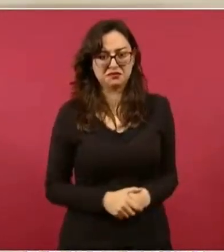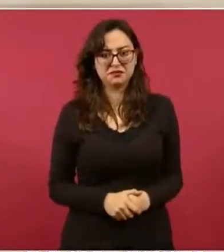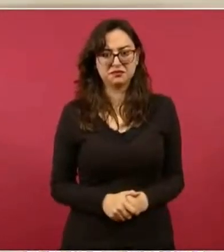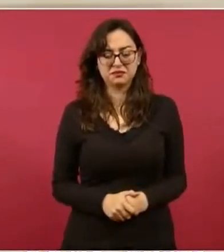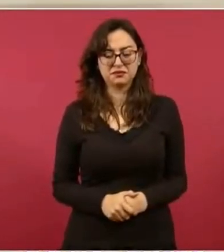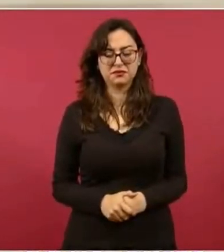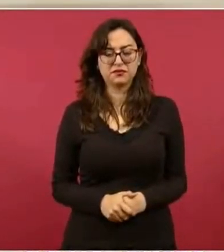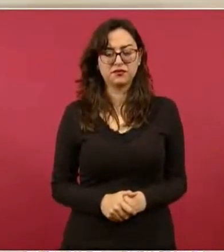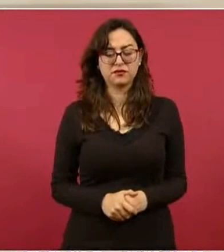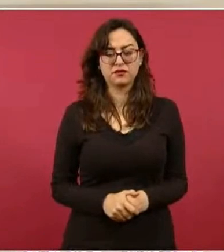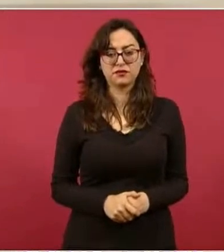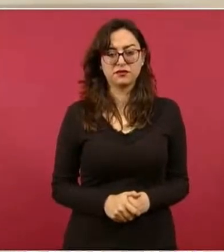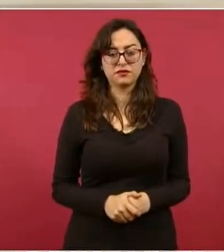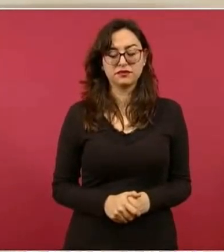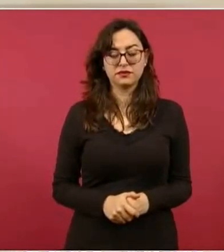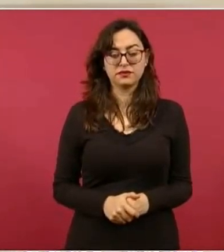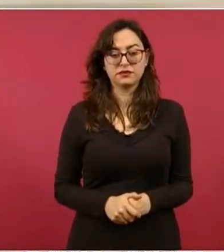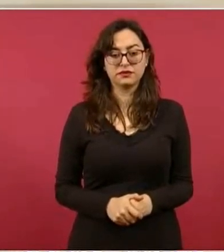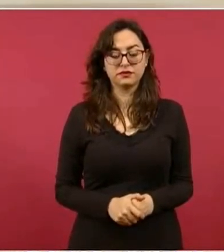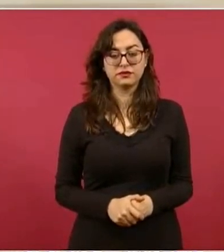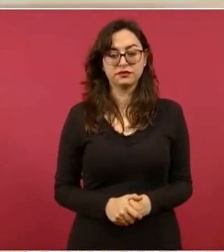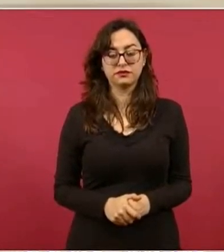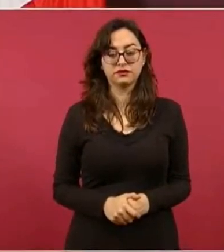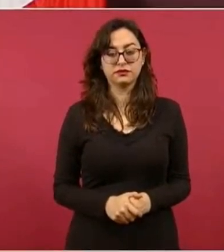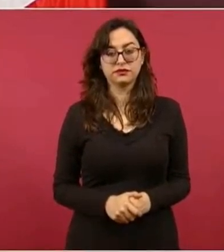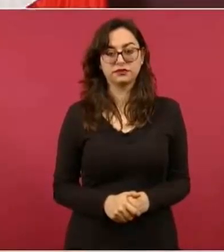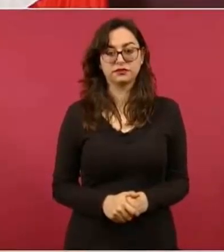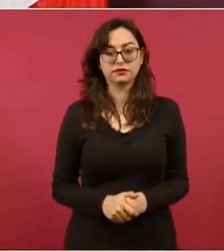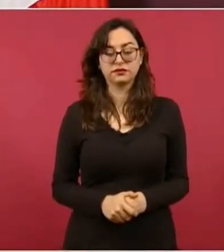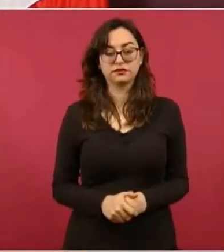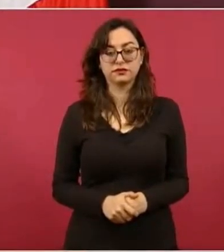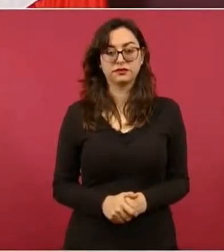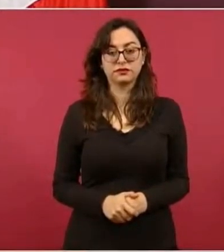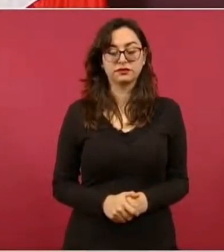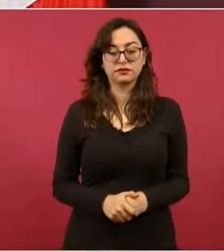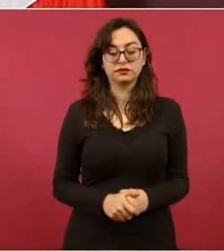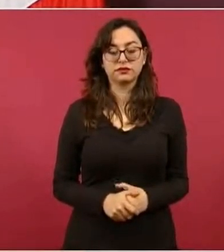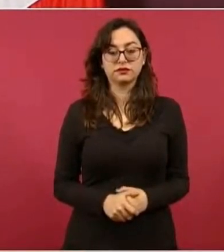íbamos a saber